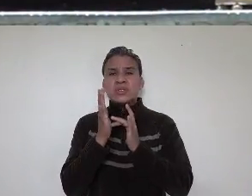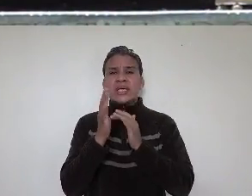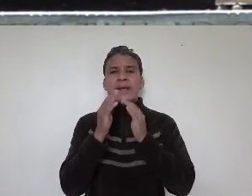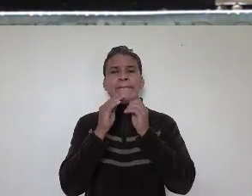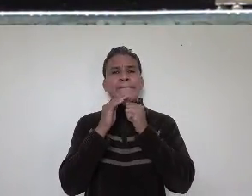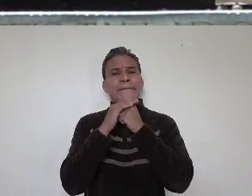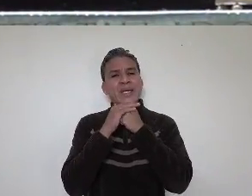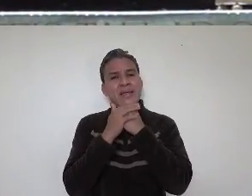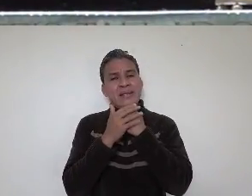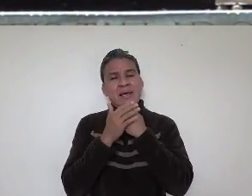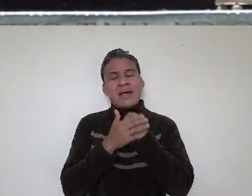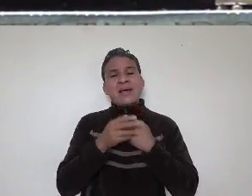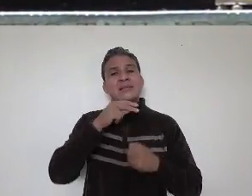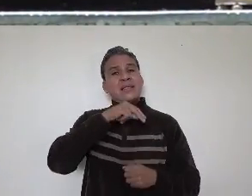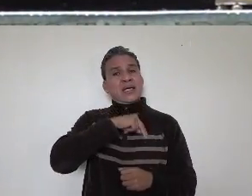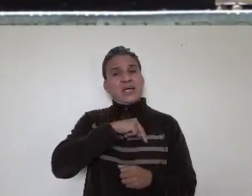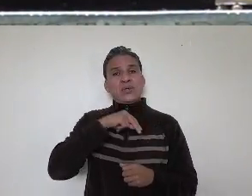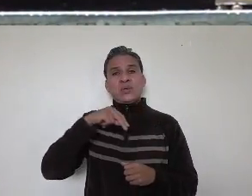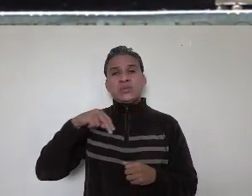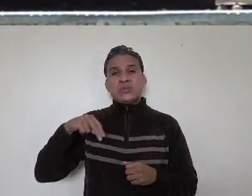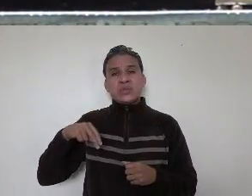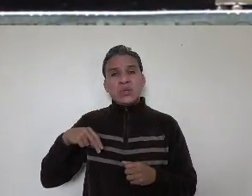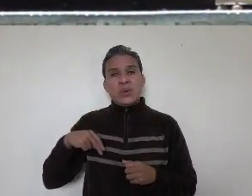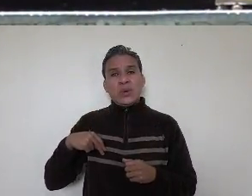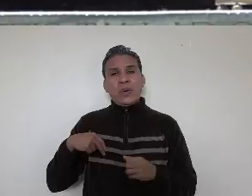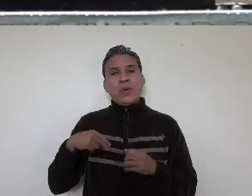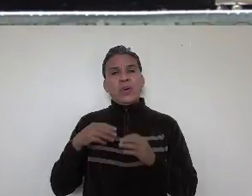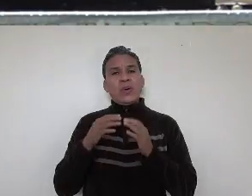Cristo, ten piedad de